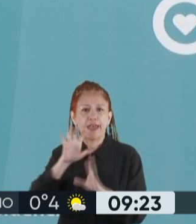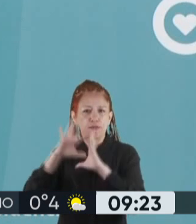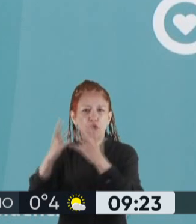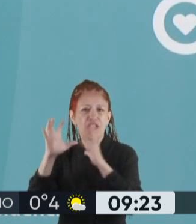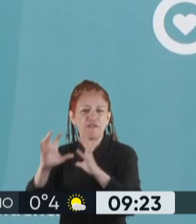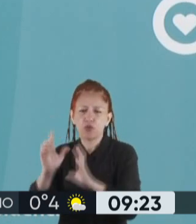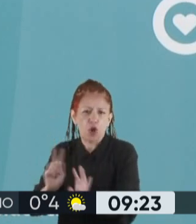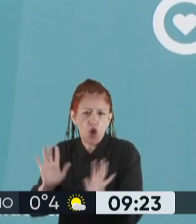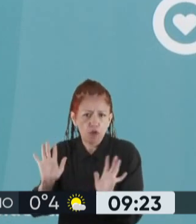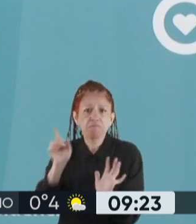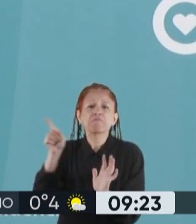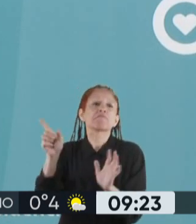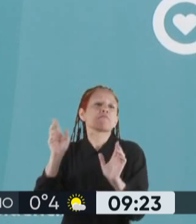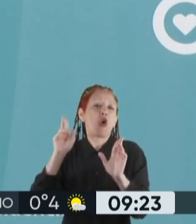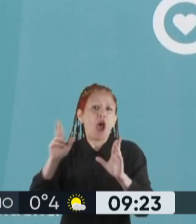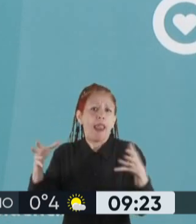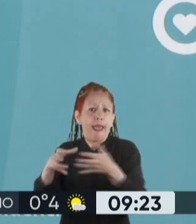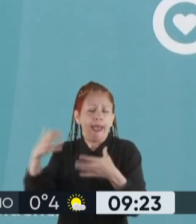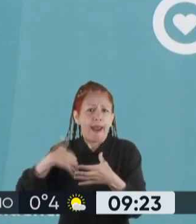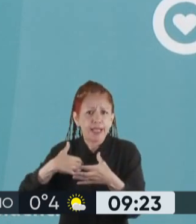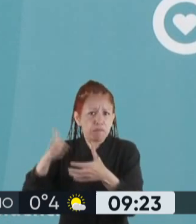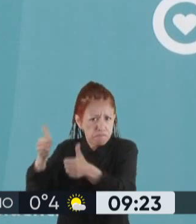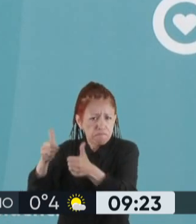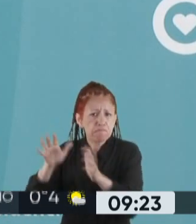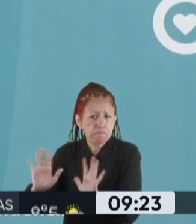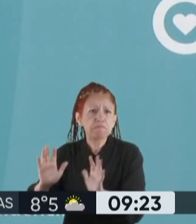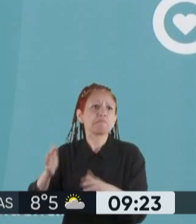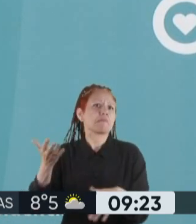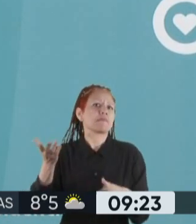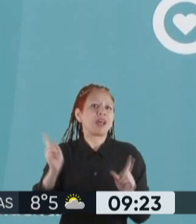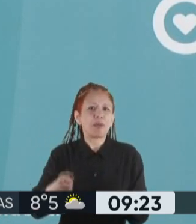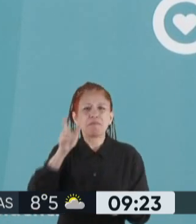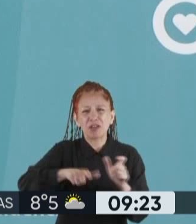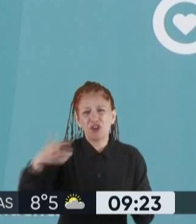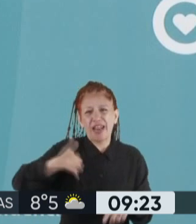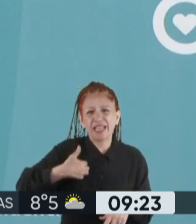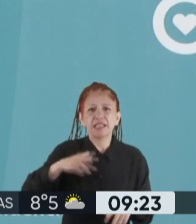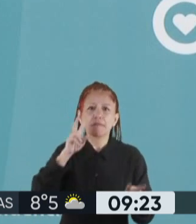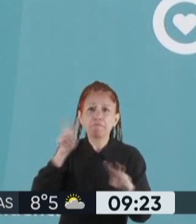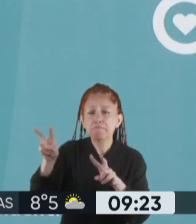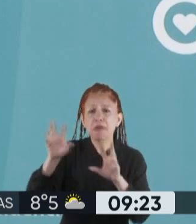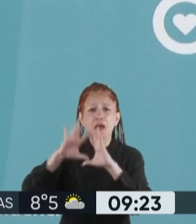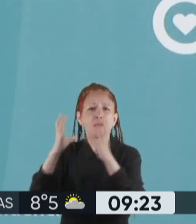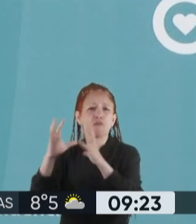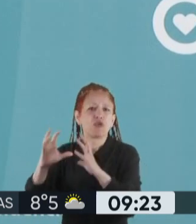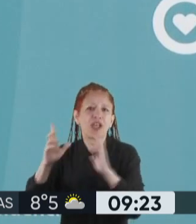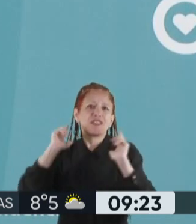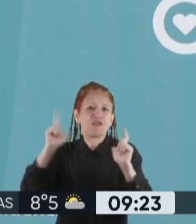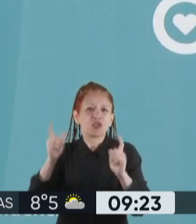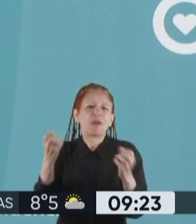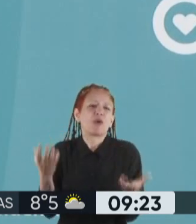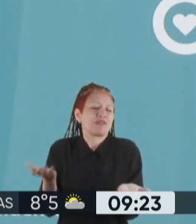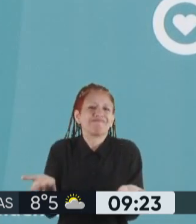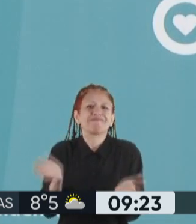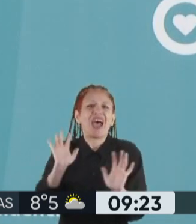tenga la mejor performance en Qatar y que la Argentina pueda disfrutar realmente del Mundial, que es un evento, como todos sabemos,